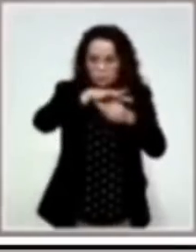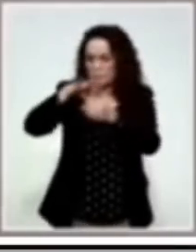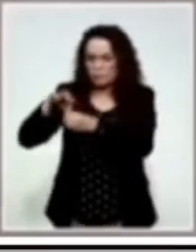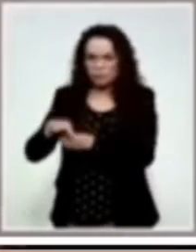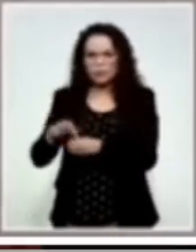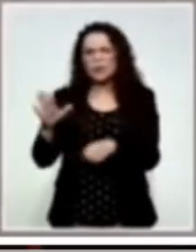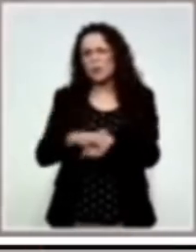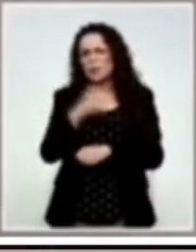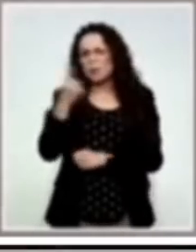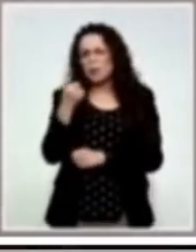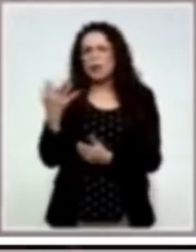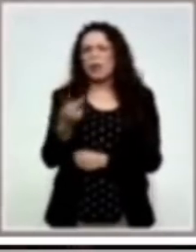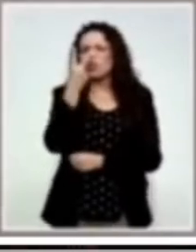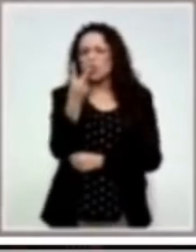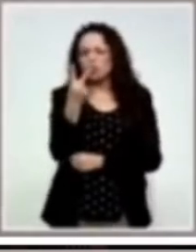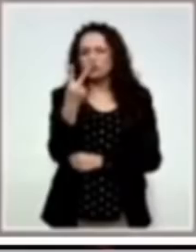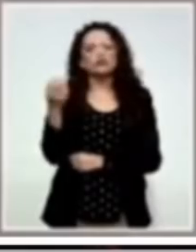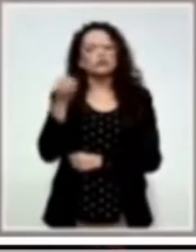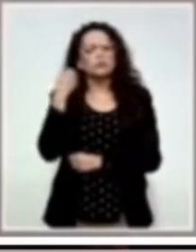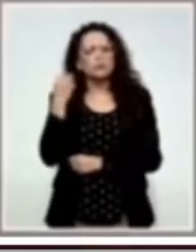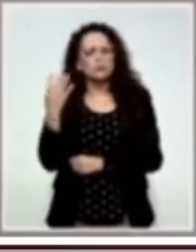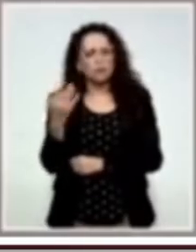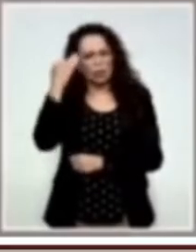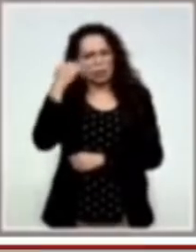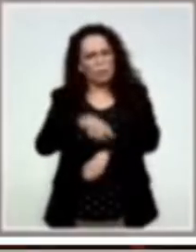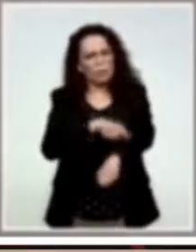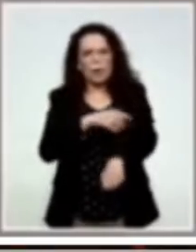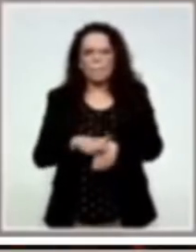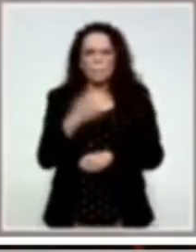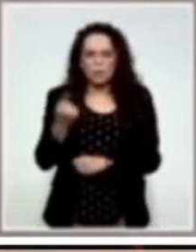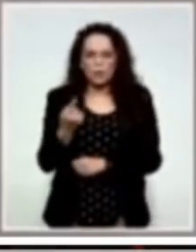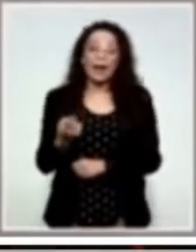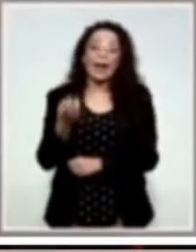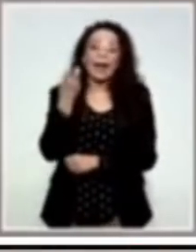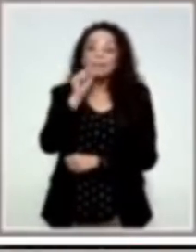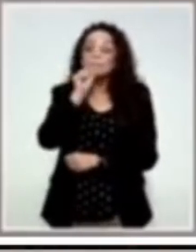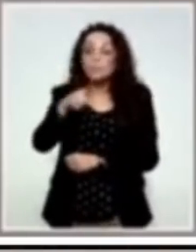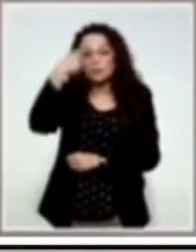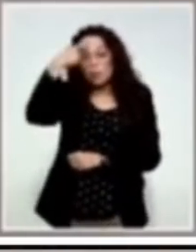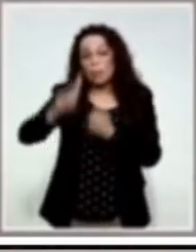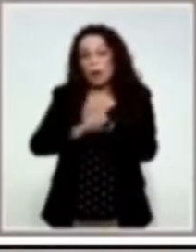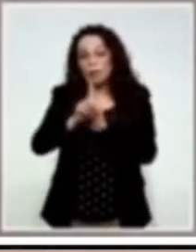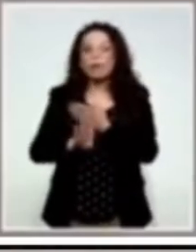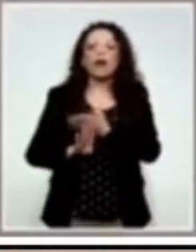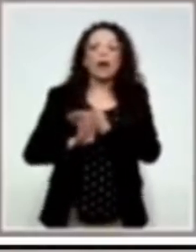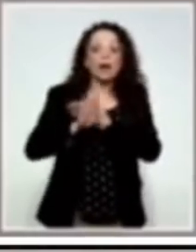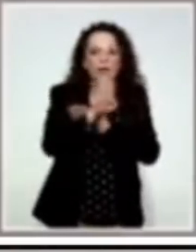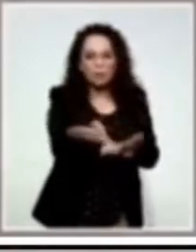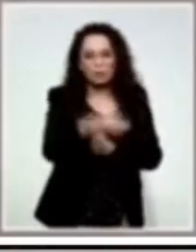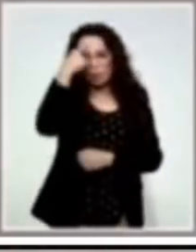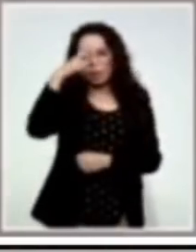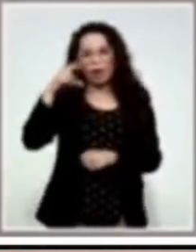Porque algunos integrantes del Pleno pidieron, precisamente para evitar problemas, que se transcribiera la parte de la versión